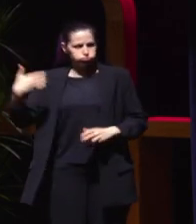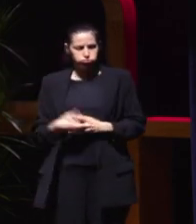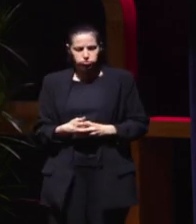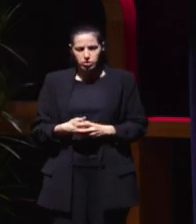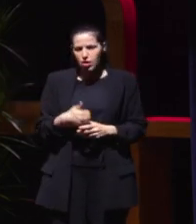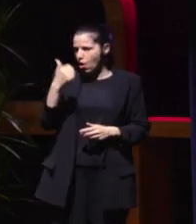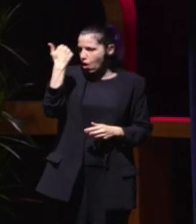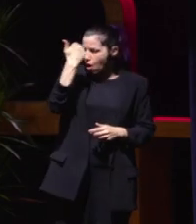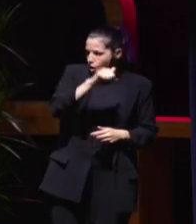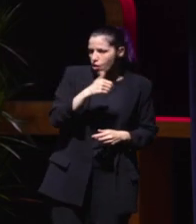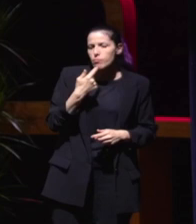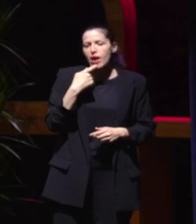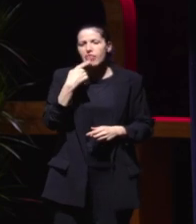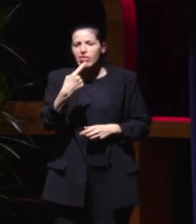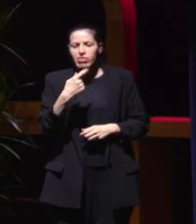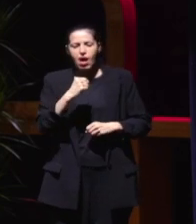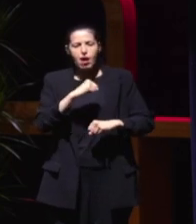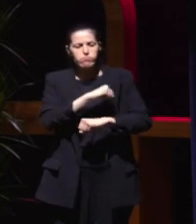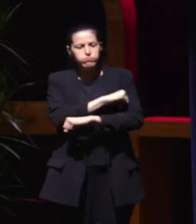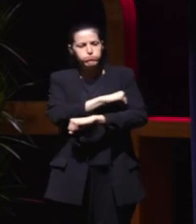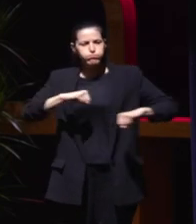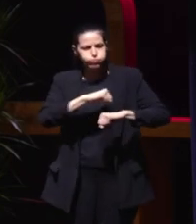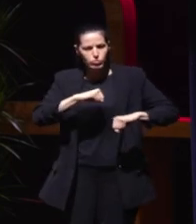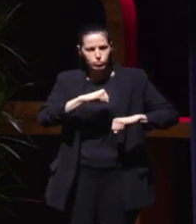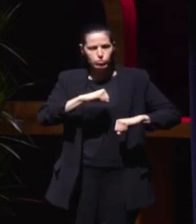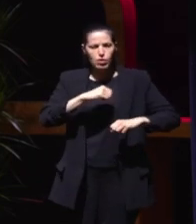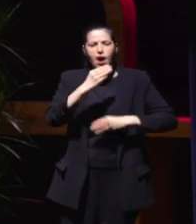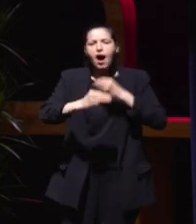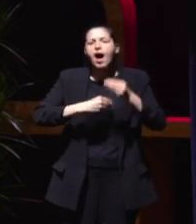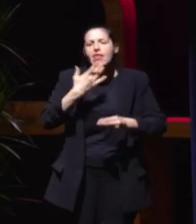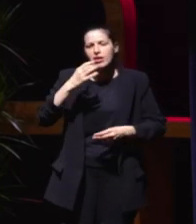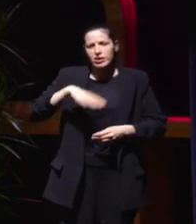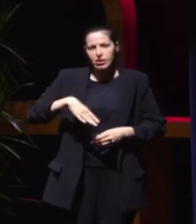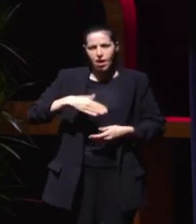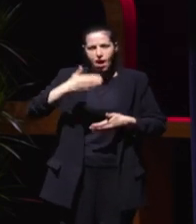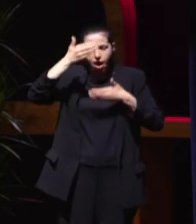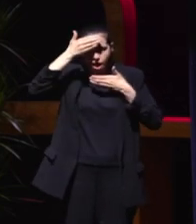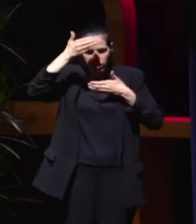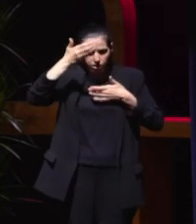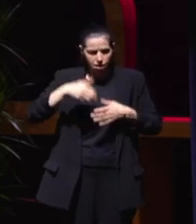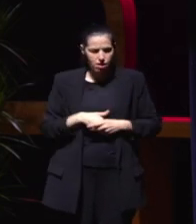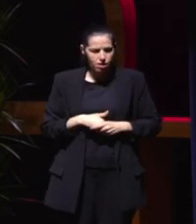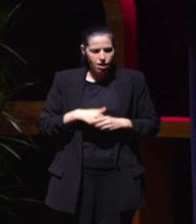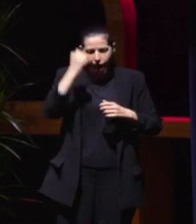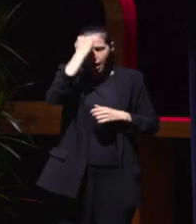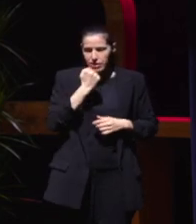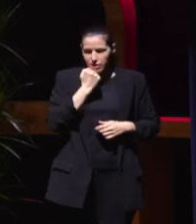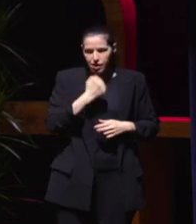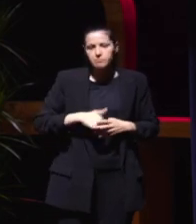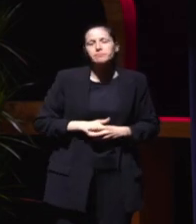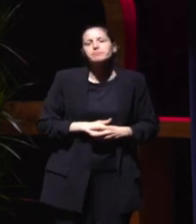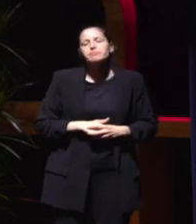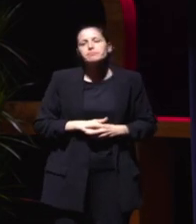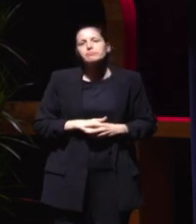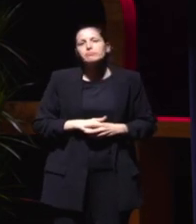manteniendo que los atentados de Atocha los había hecho eta hasta que ya se quedó solo en la carretera en el